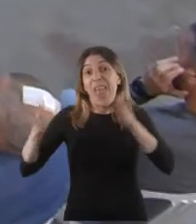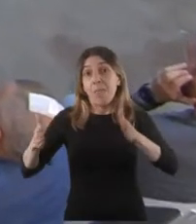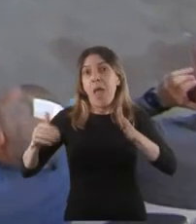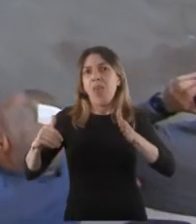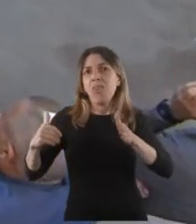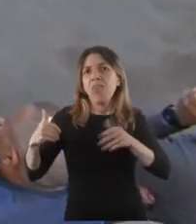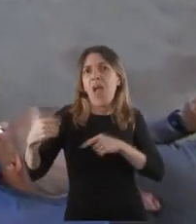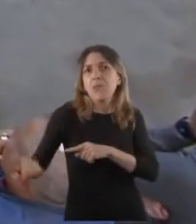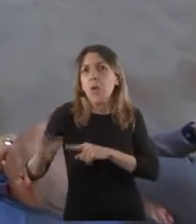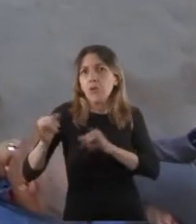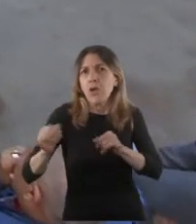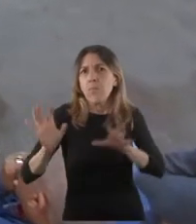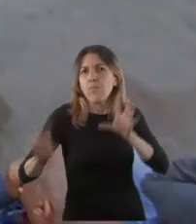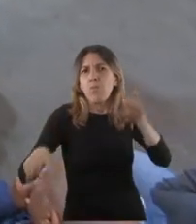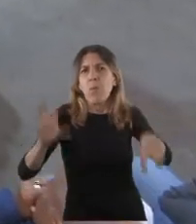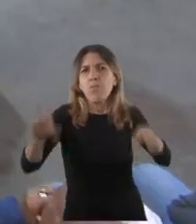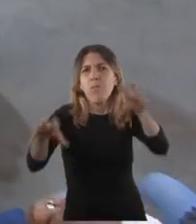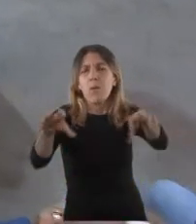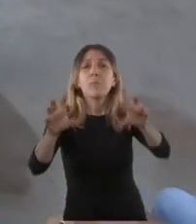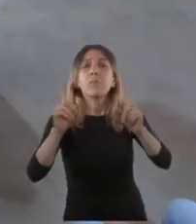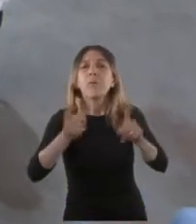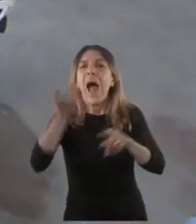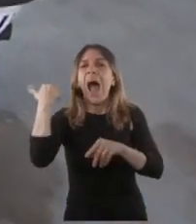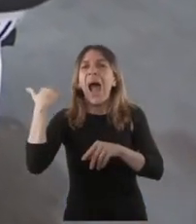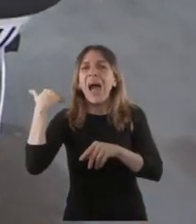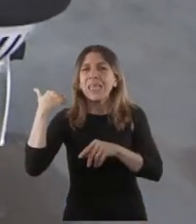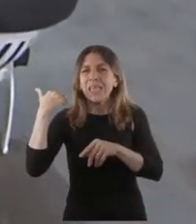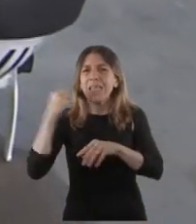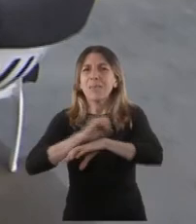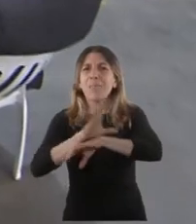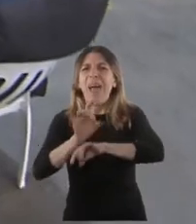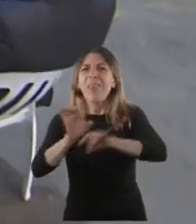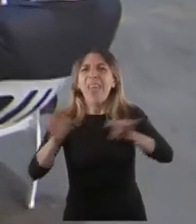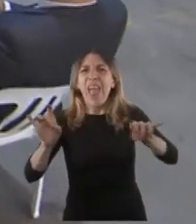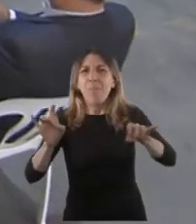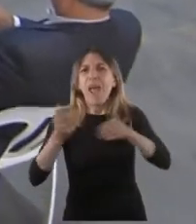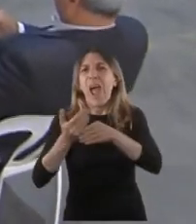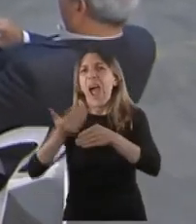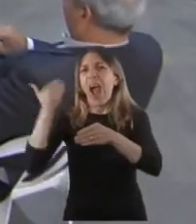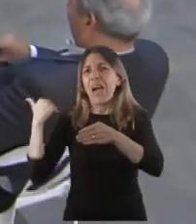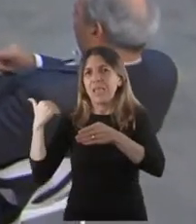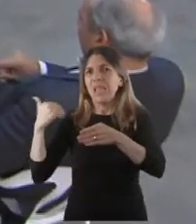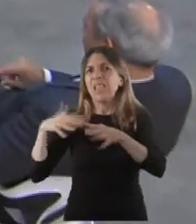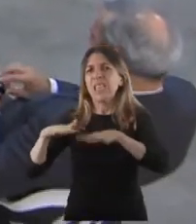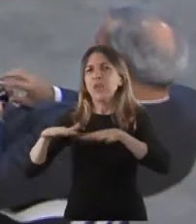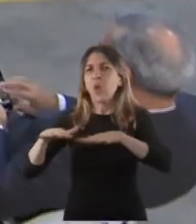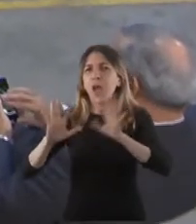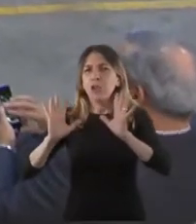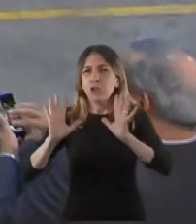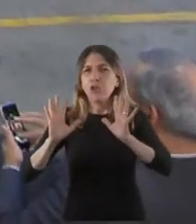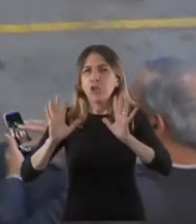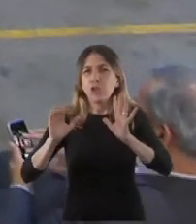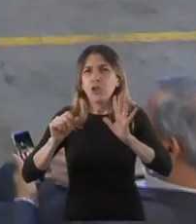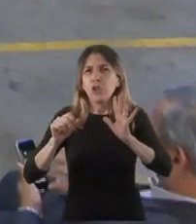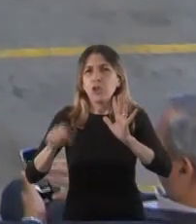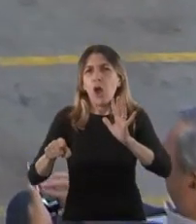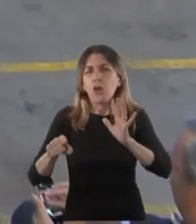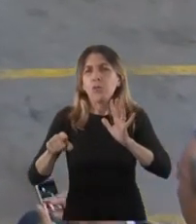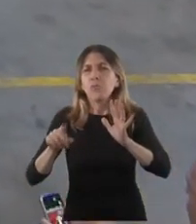veníamos de una situación anterior que más o menos la actividad estaba representada en